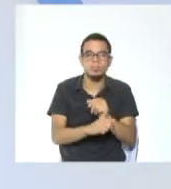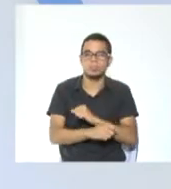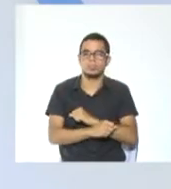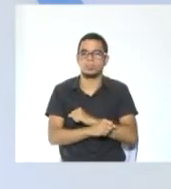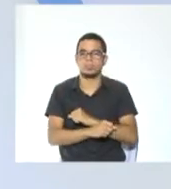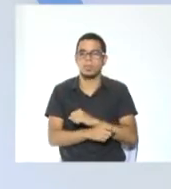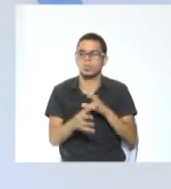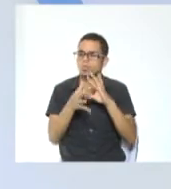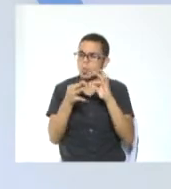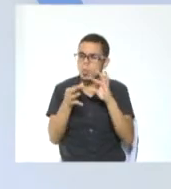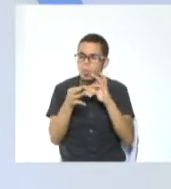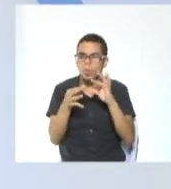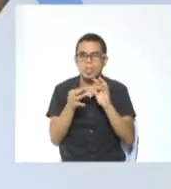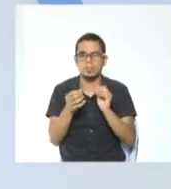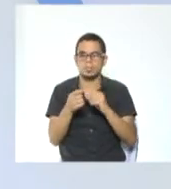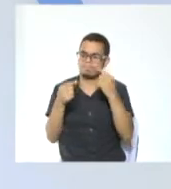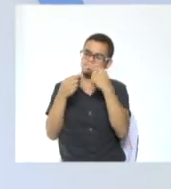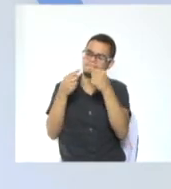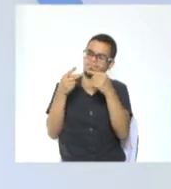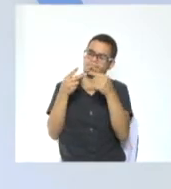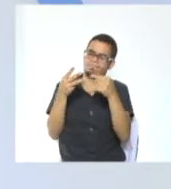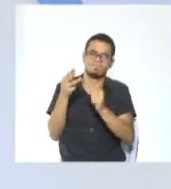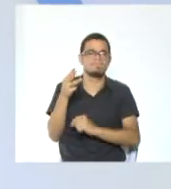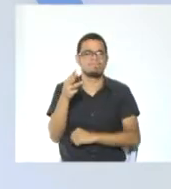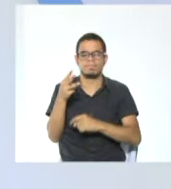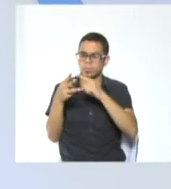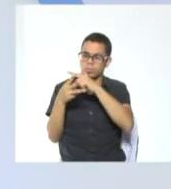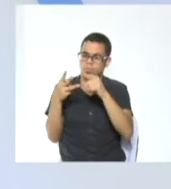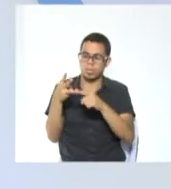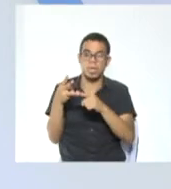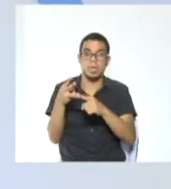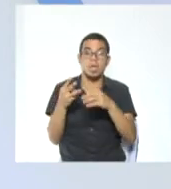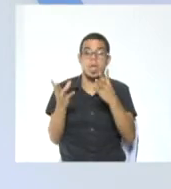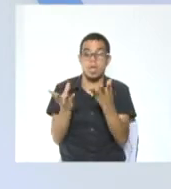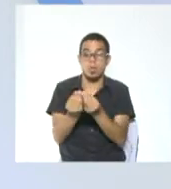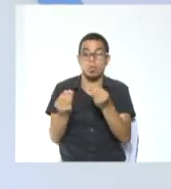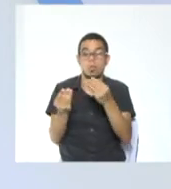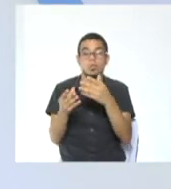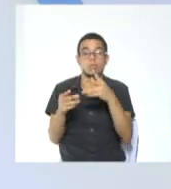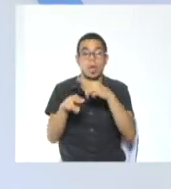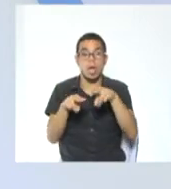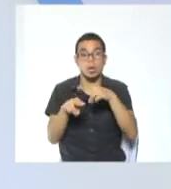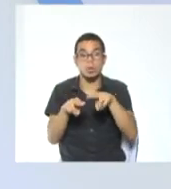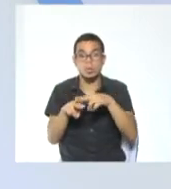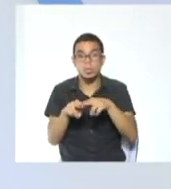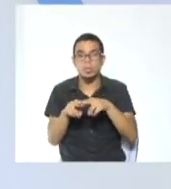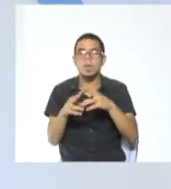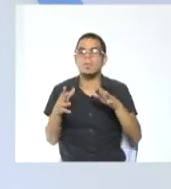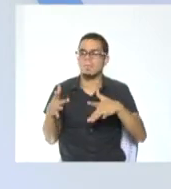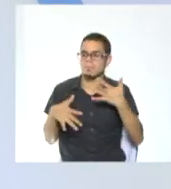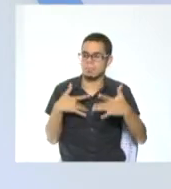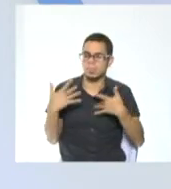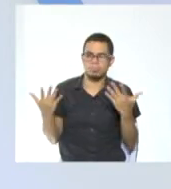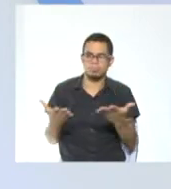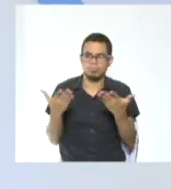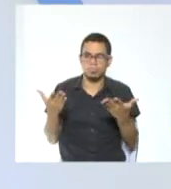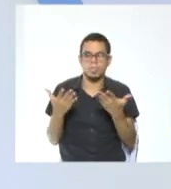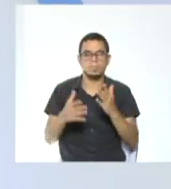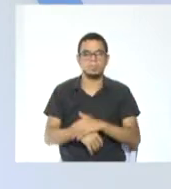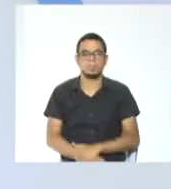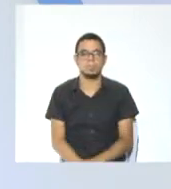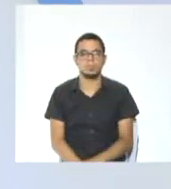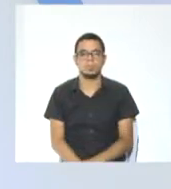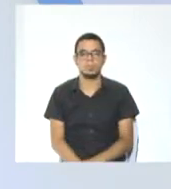mismos redactar entre todos y protagonizar en casa, en resguardo, ese tipo de actividades? Ahora